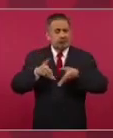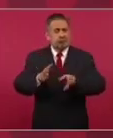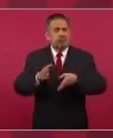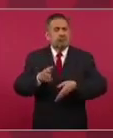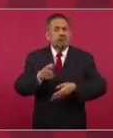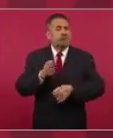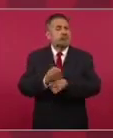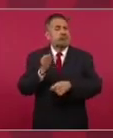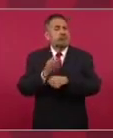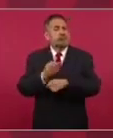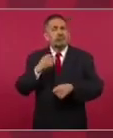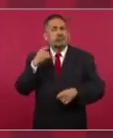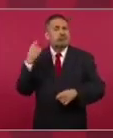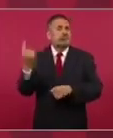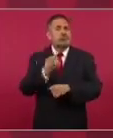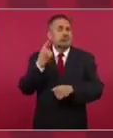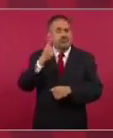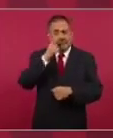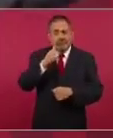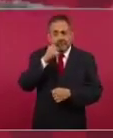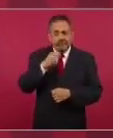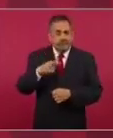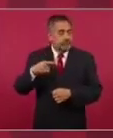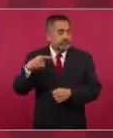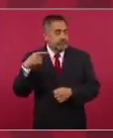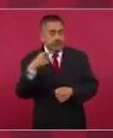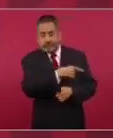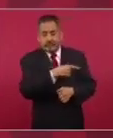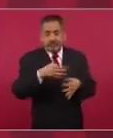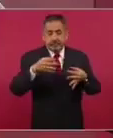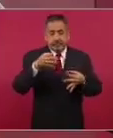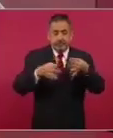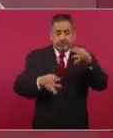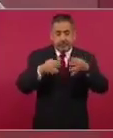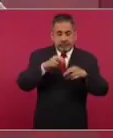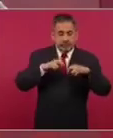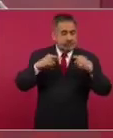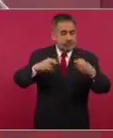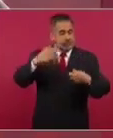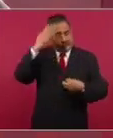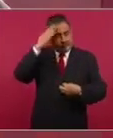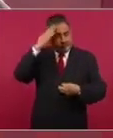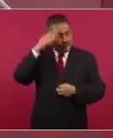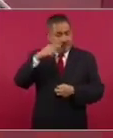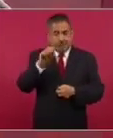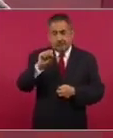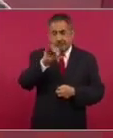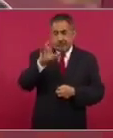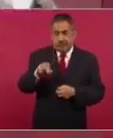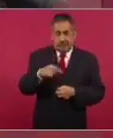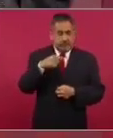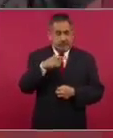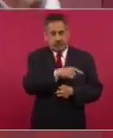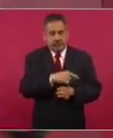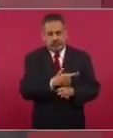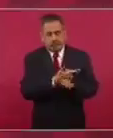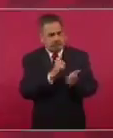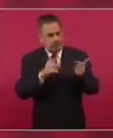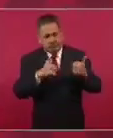tiempo en que los ministros son libres.